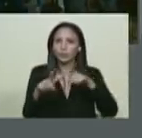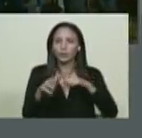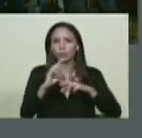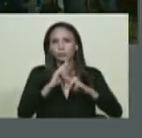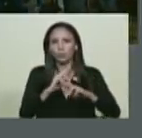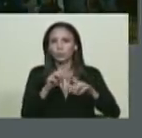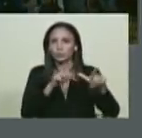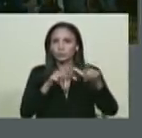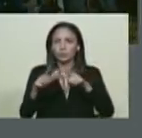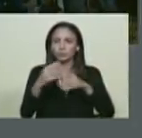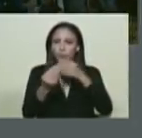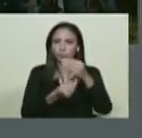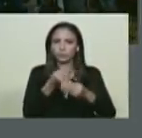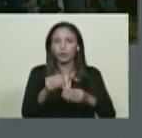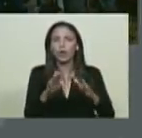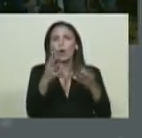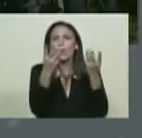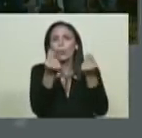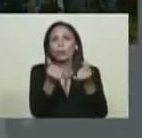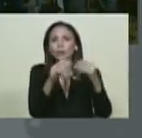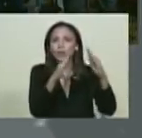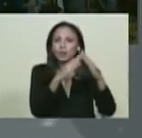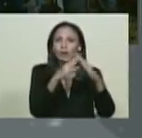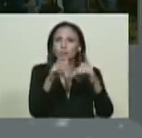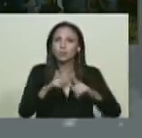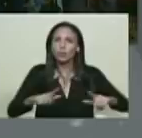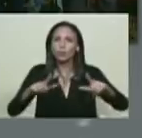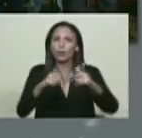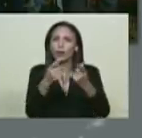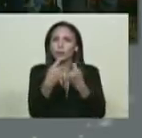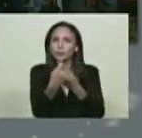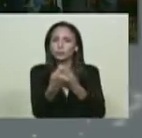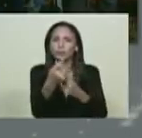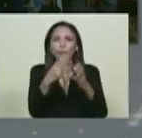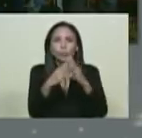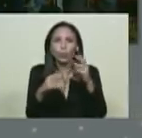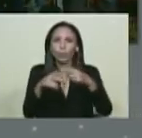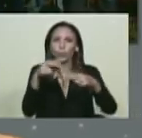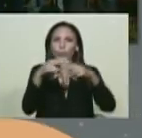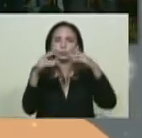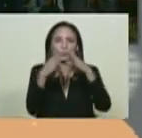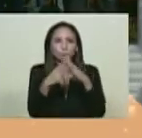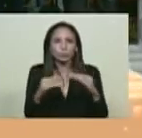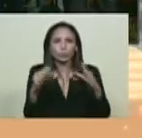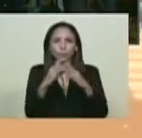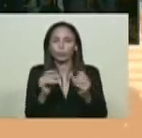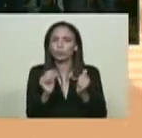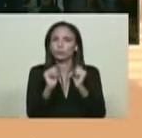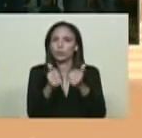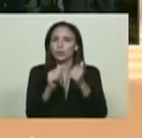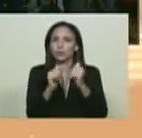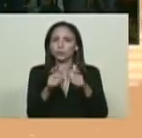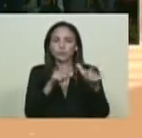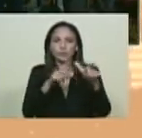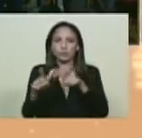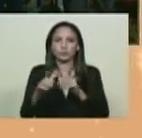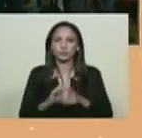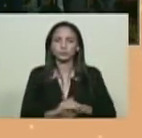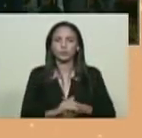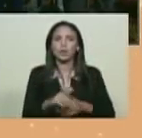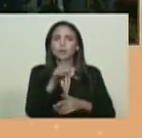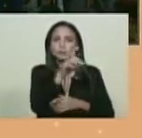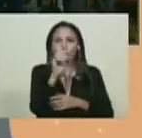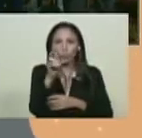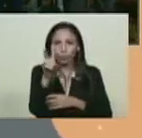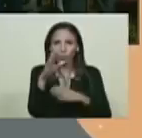respuesta de cuántas viviendas son, dónde está el presupuesto, dónde la vamos a construir. y arrancar. 102 viviendas